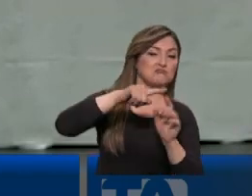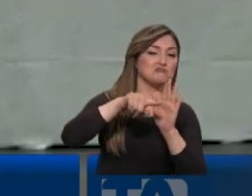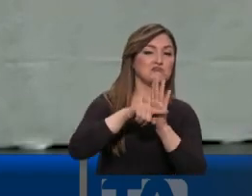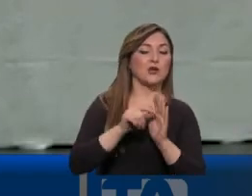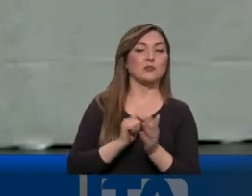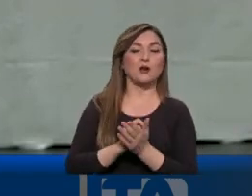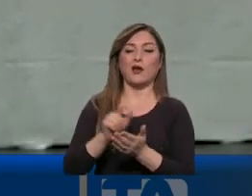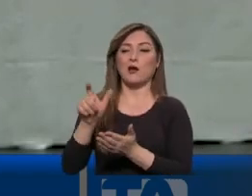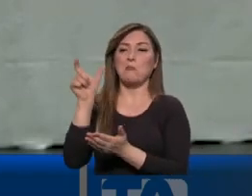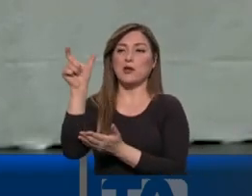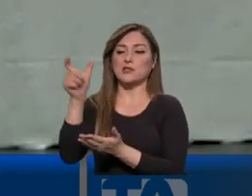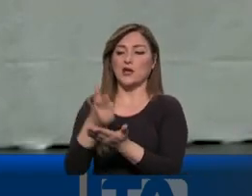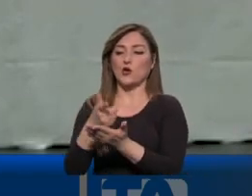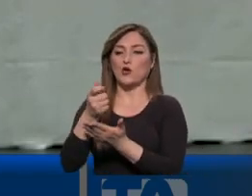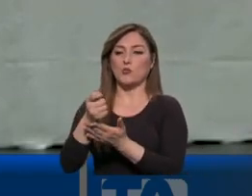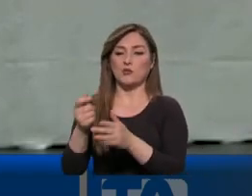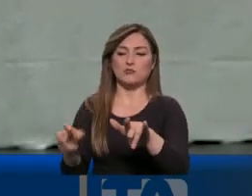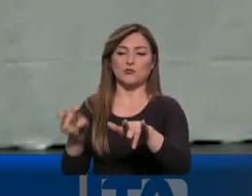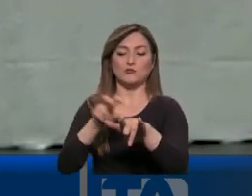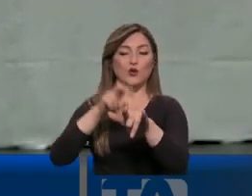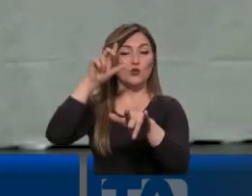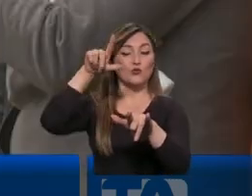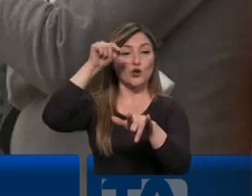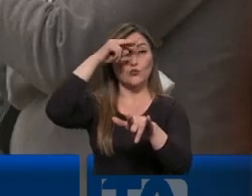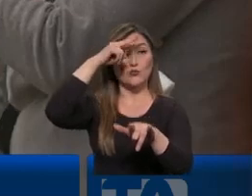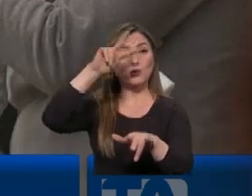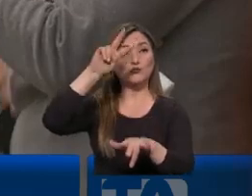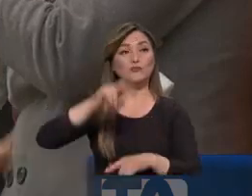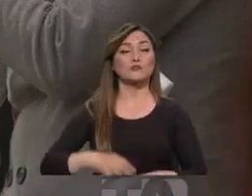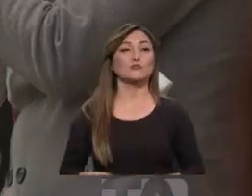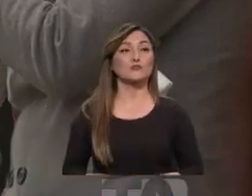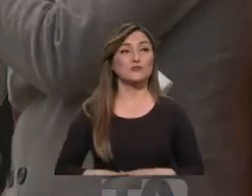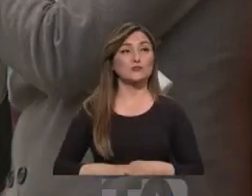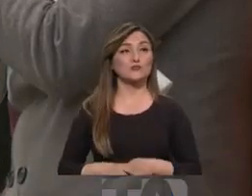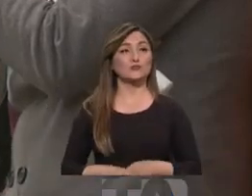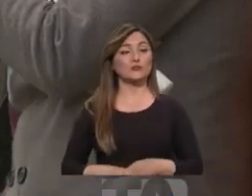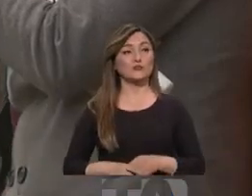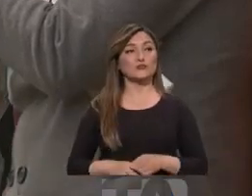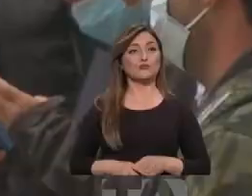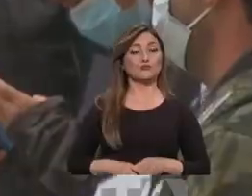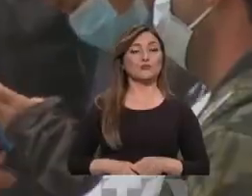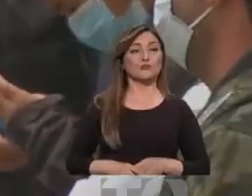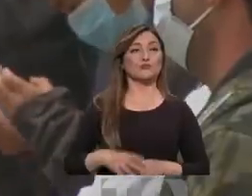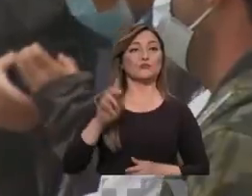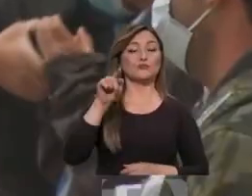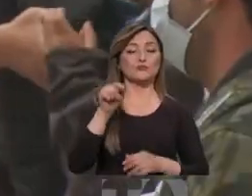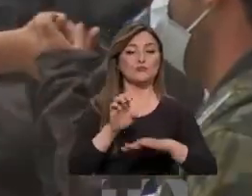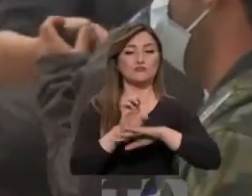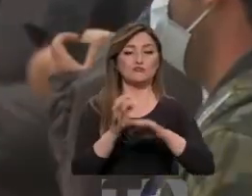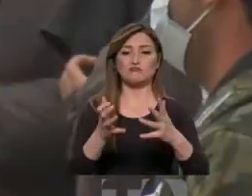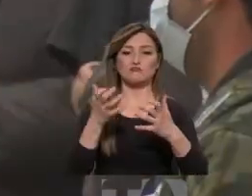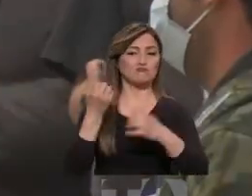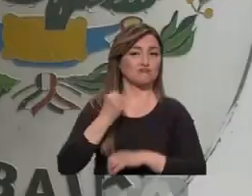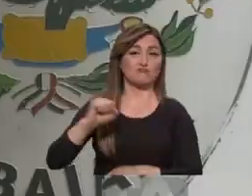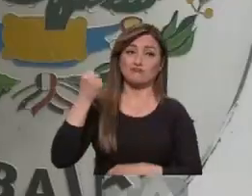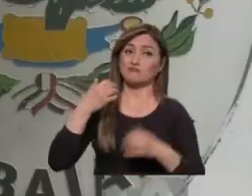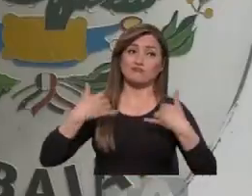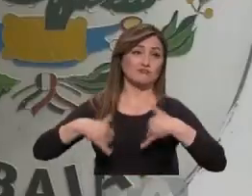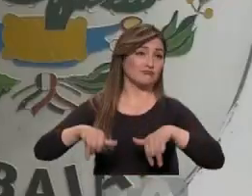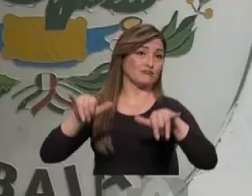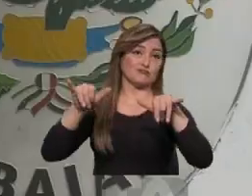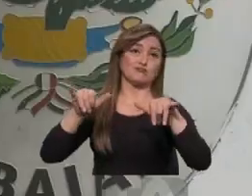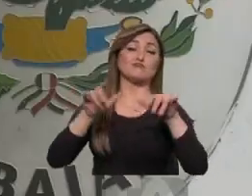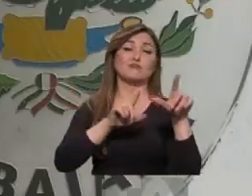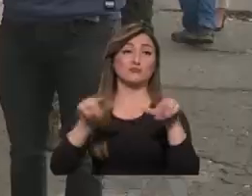pasajes de retorno que están a cargo del gobierno mexicano. Y la realidad es que miles de ecuatorianos todavía aspiran a salir del país